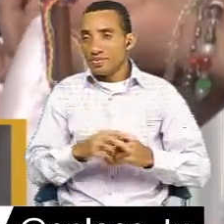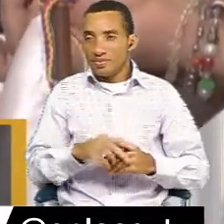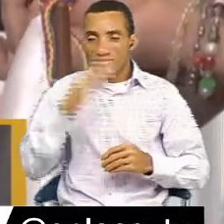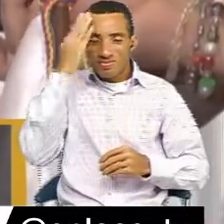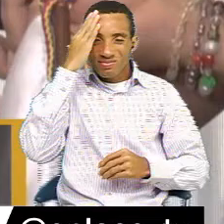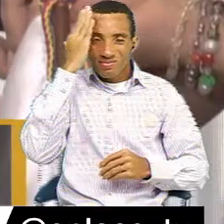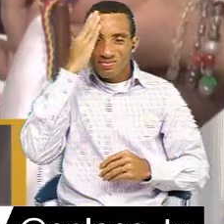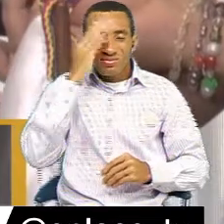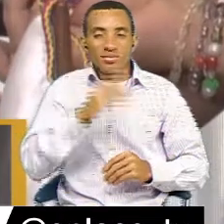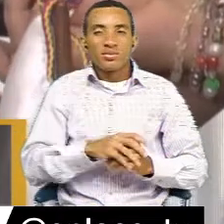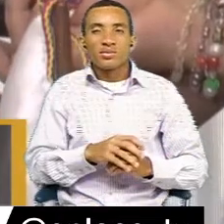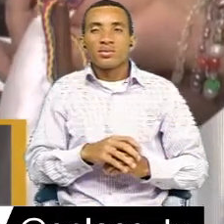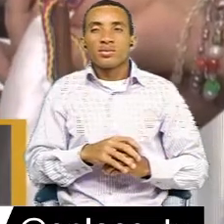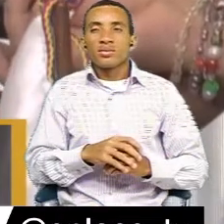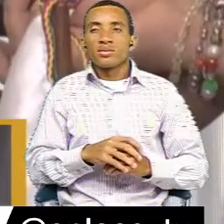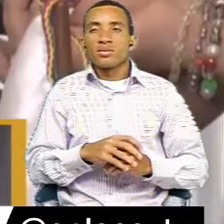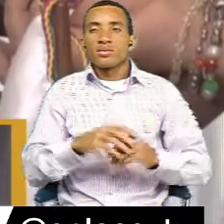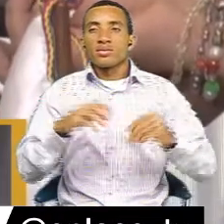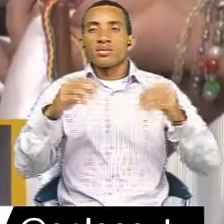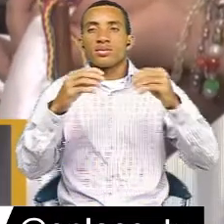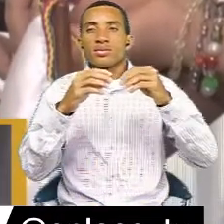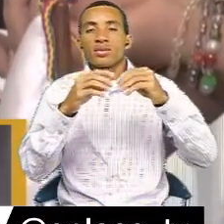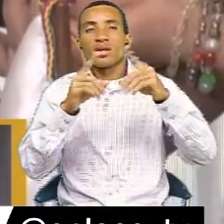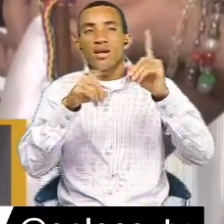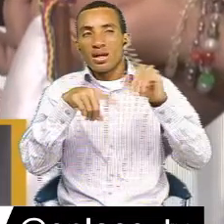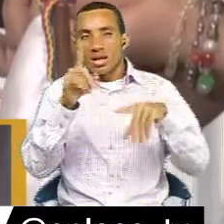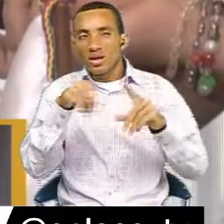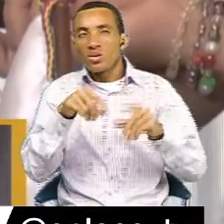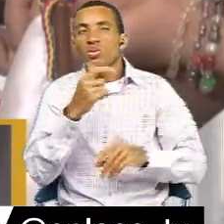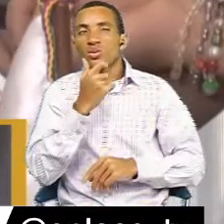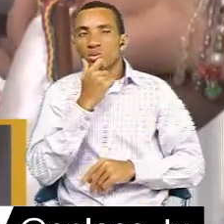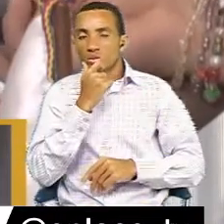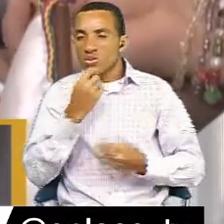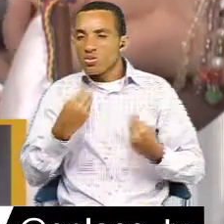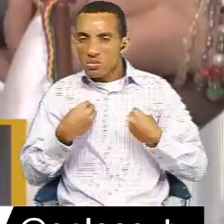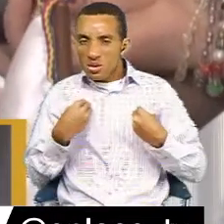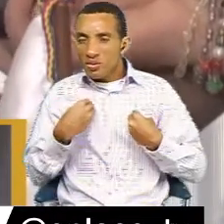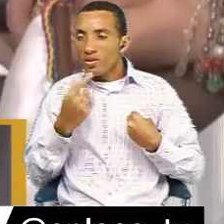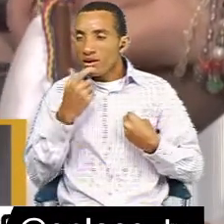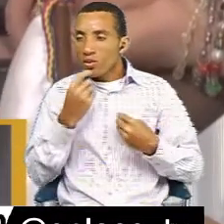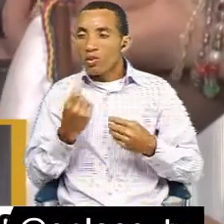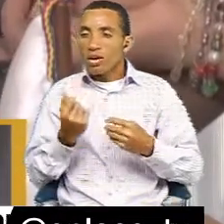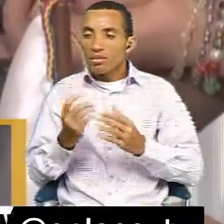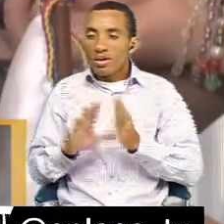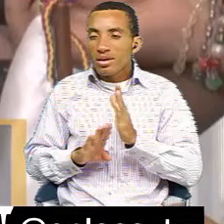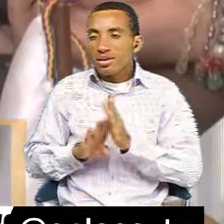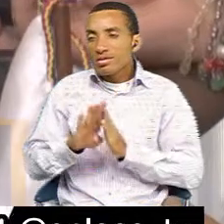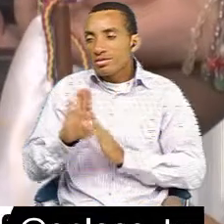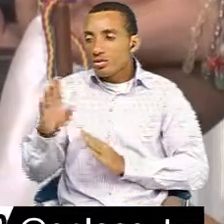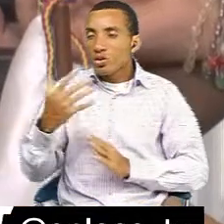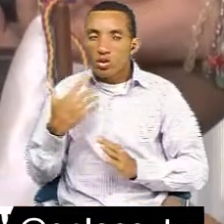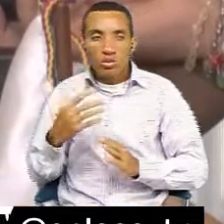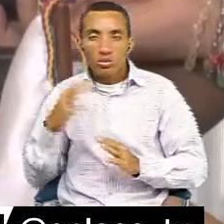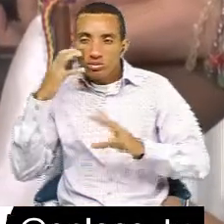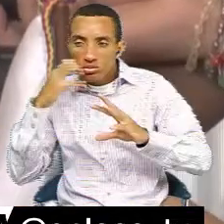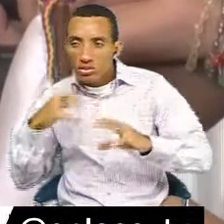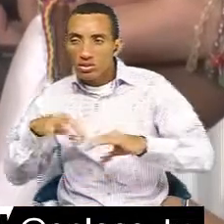enormes que viven del hurto de celulares, como también del hurto de autopartes o de